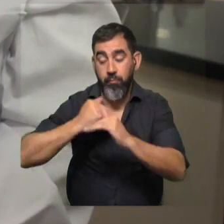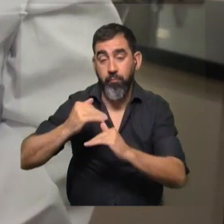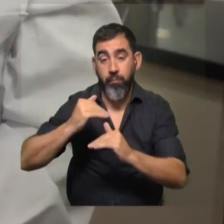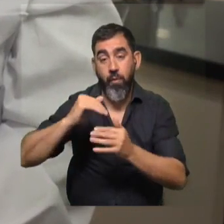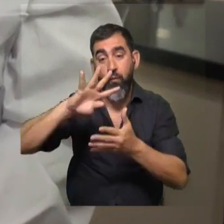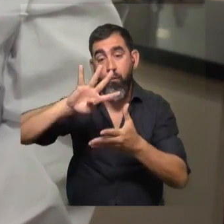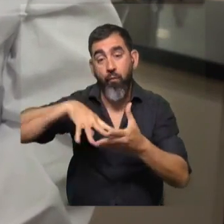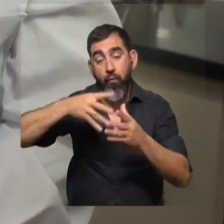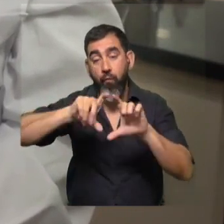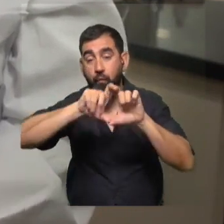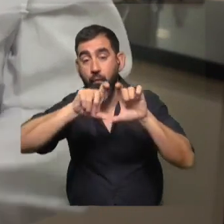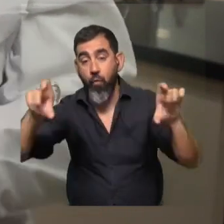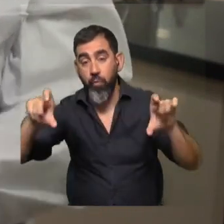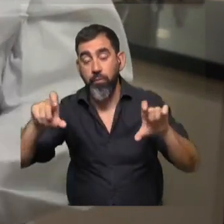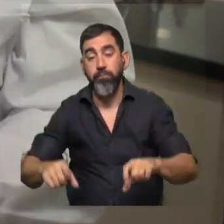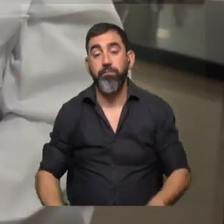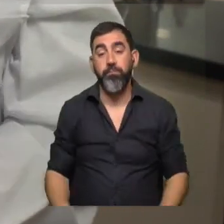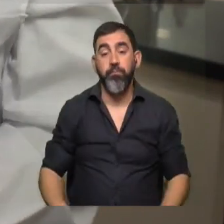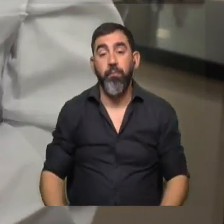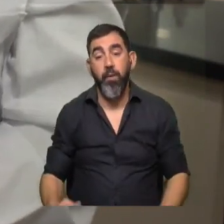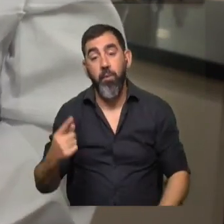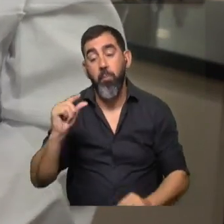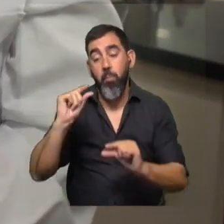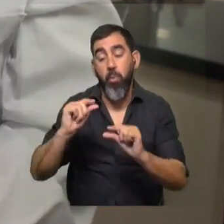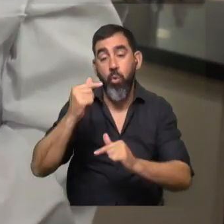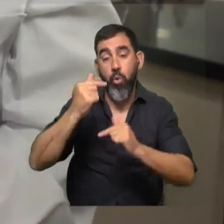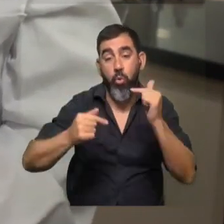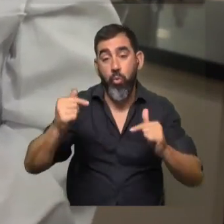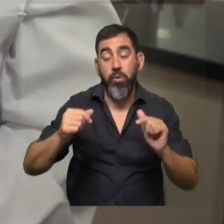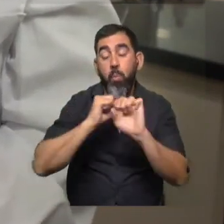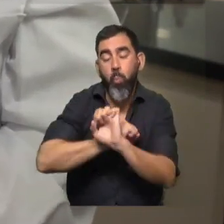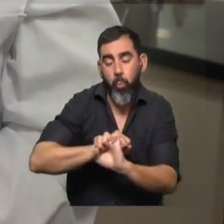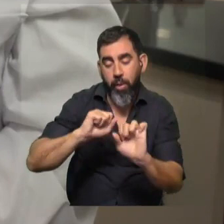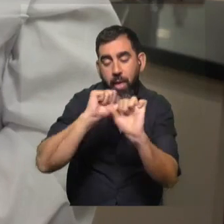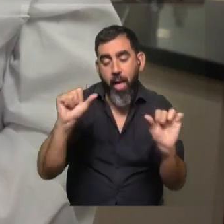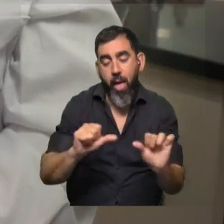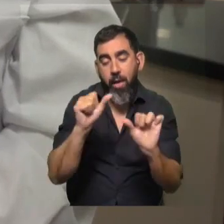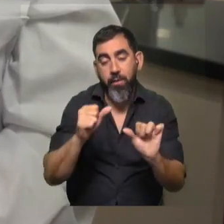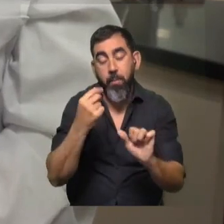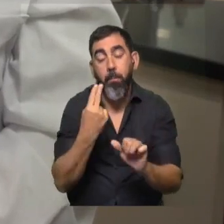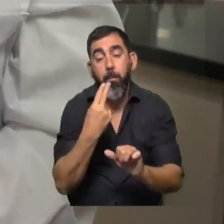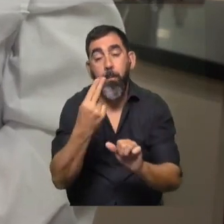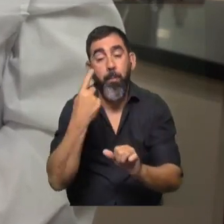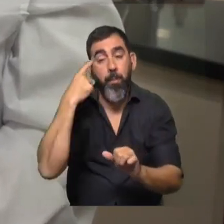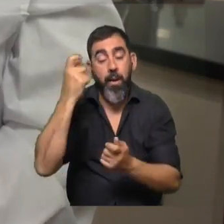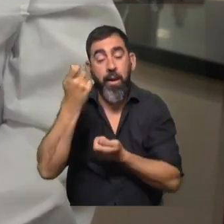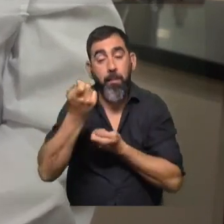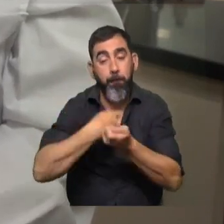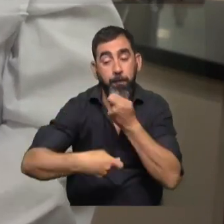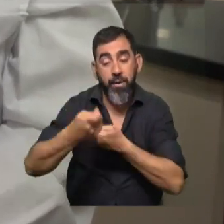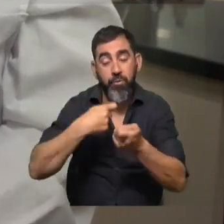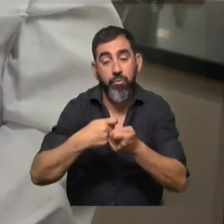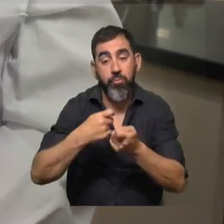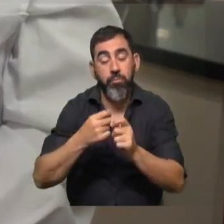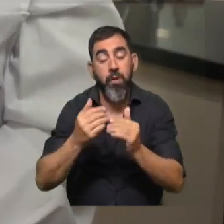formulación pensando en que con una línea acotada de productos, que era lo que podíamos hacer en esta validación de idea de negocio, pudiéramos cubrir